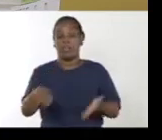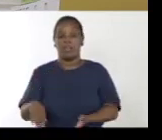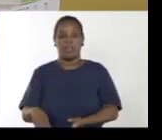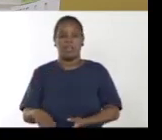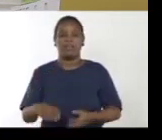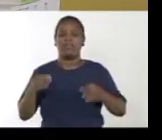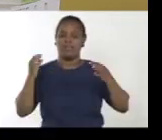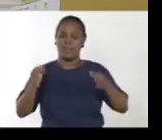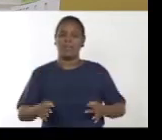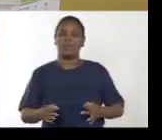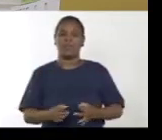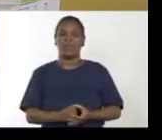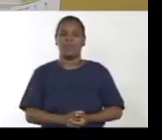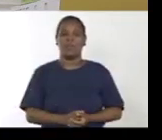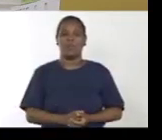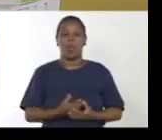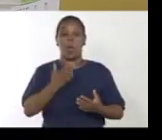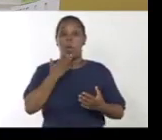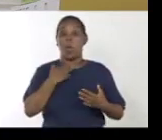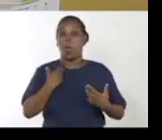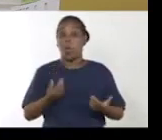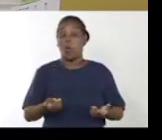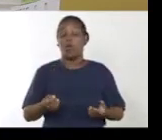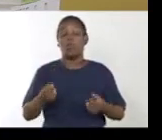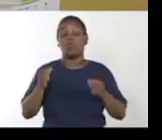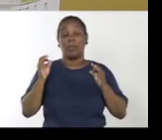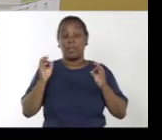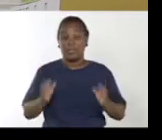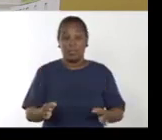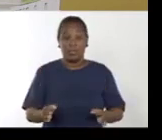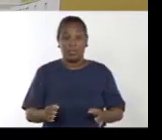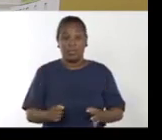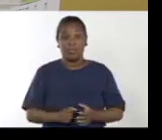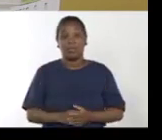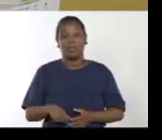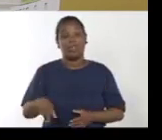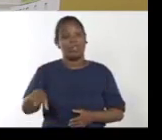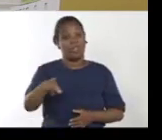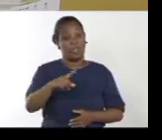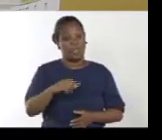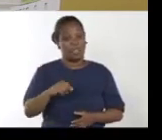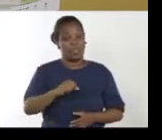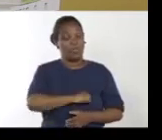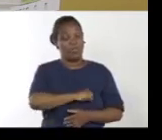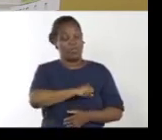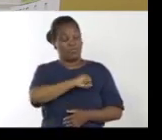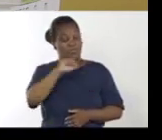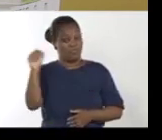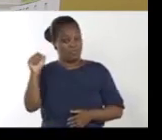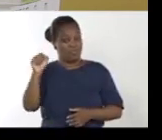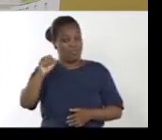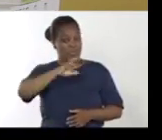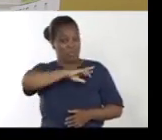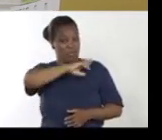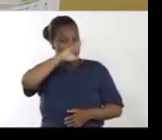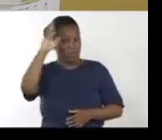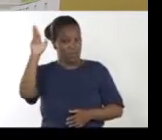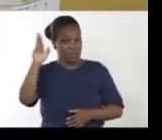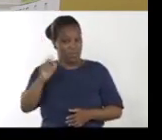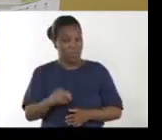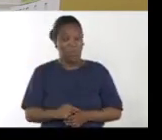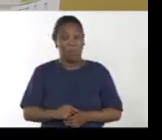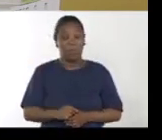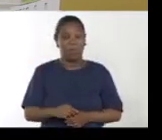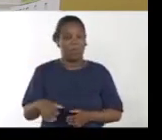eso estamos seguros. Como también estamos segurísimos de que nuestras conquistas y nuestra